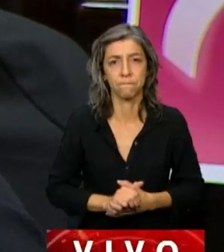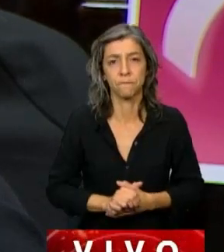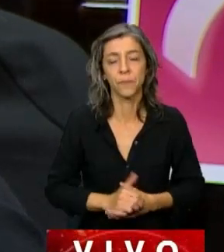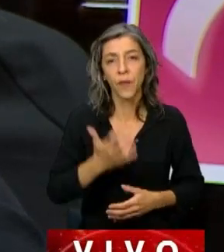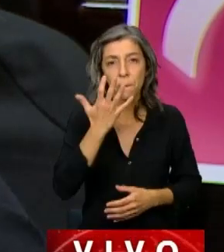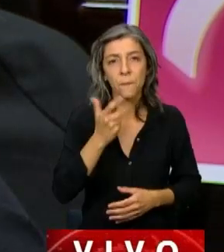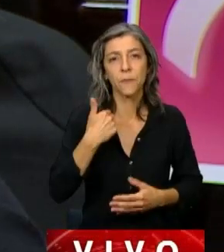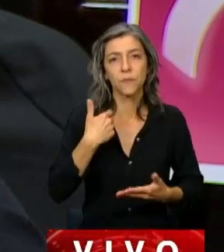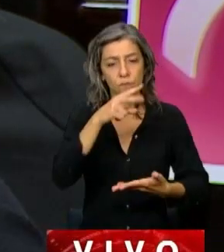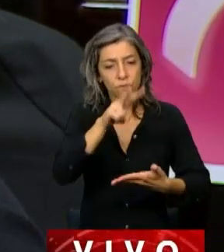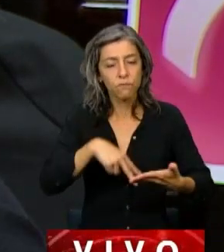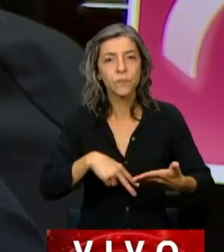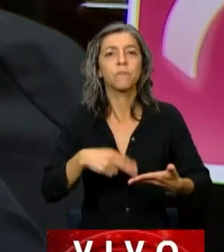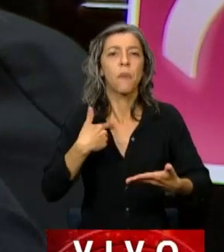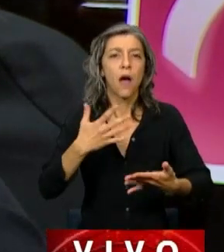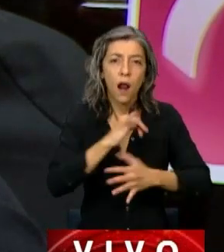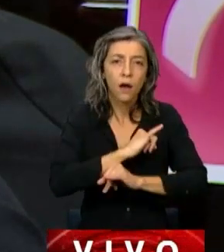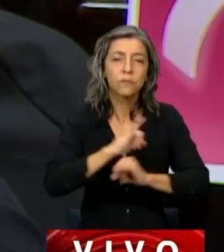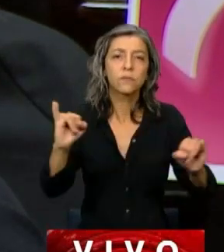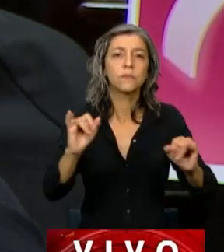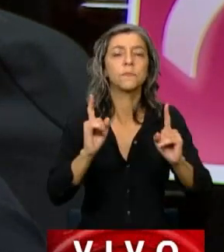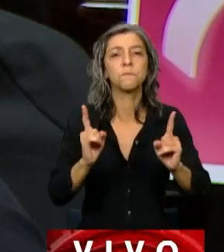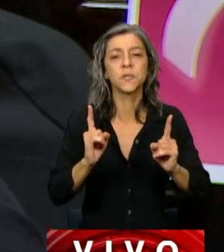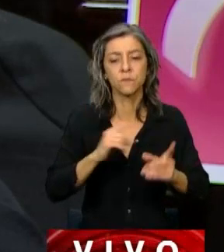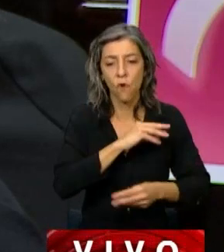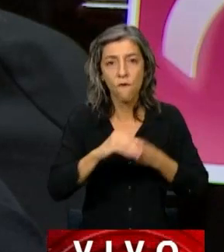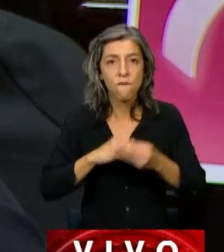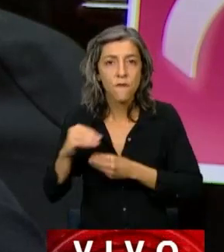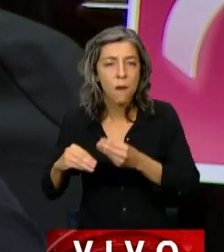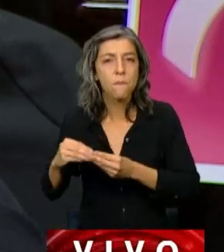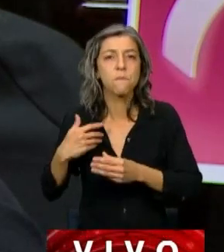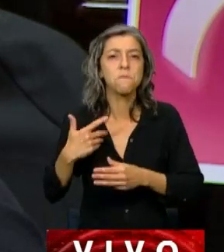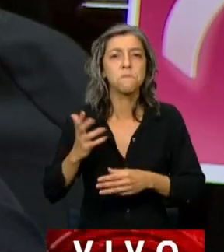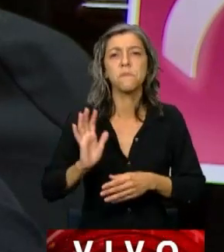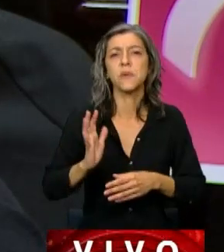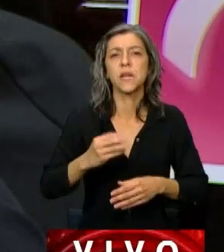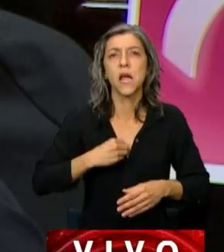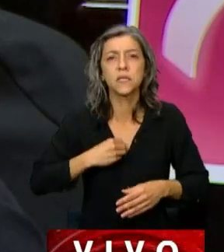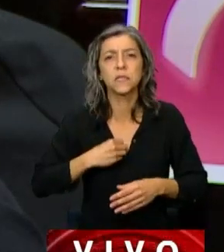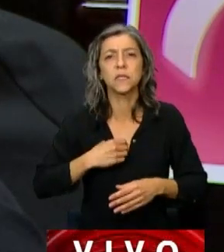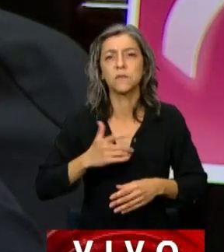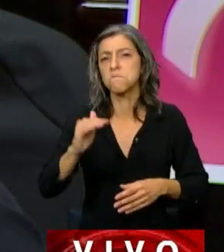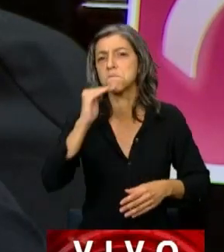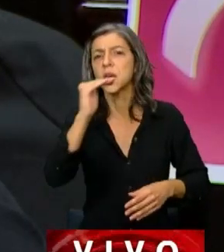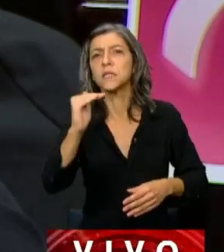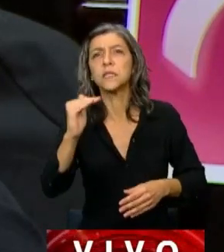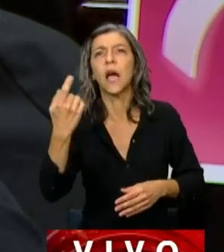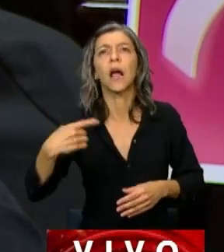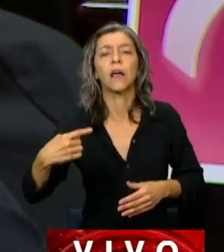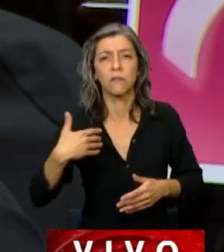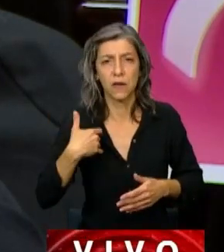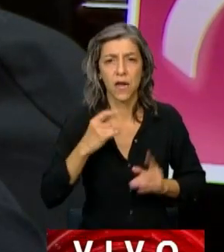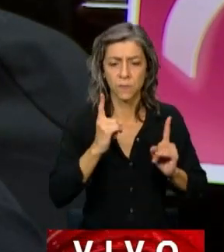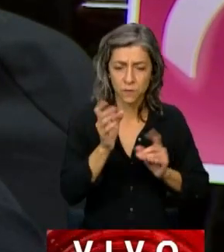leer, transmitir el mensaje de los familiares de la tragedia de Once en relación a este proyecto que